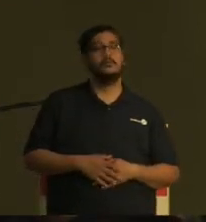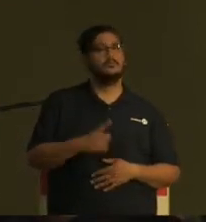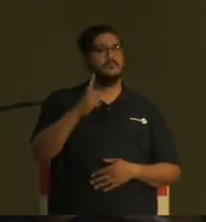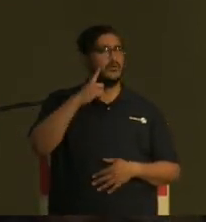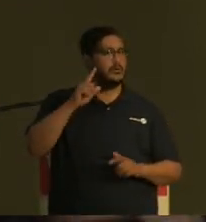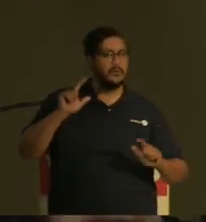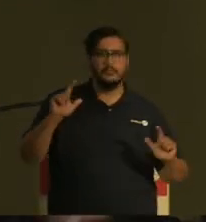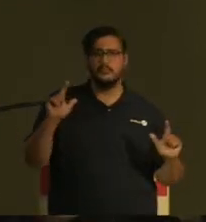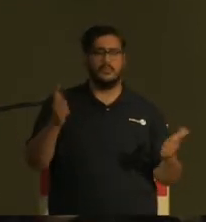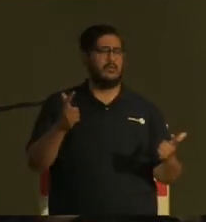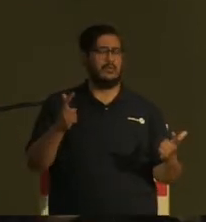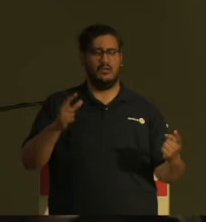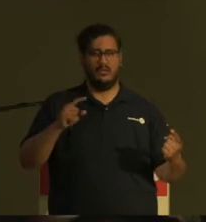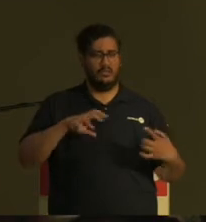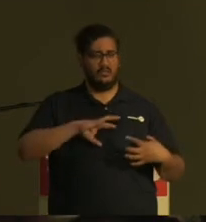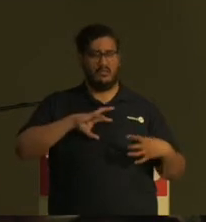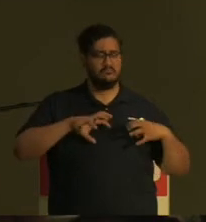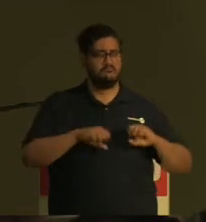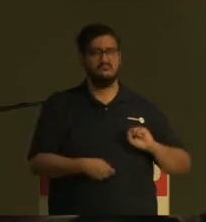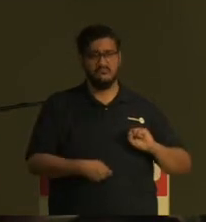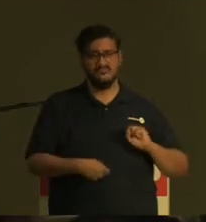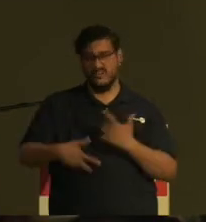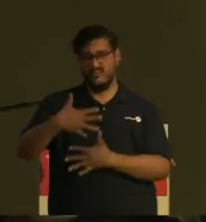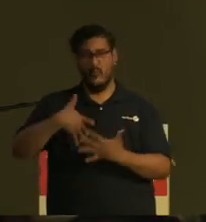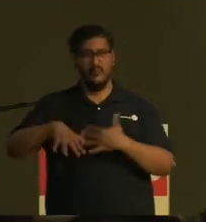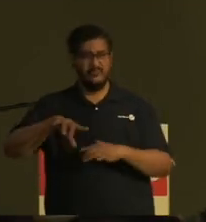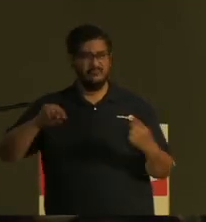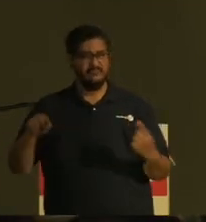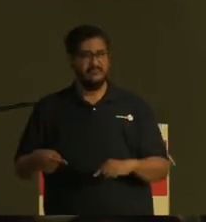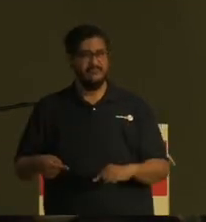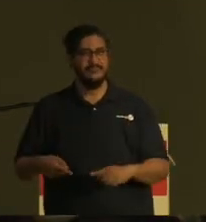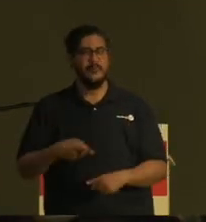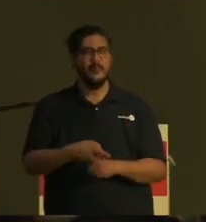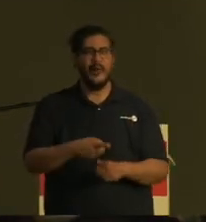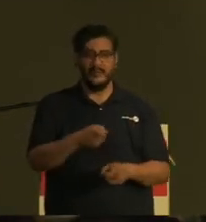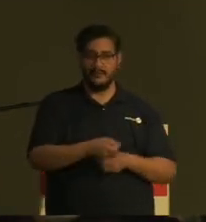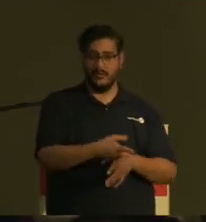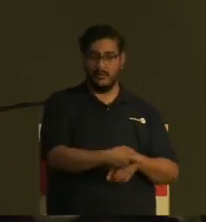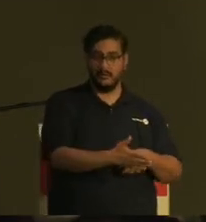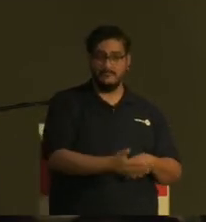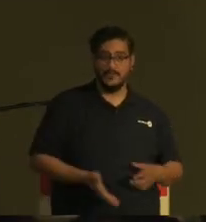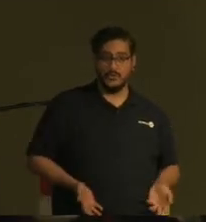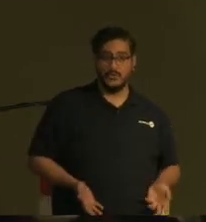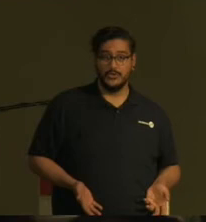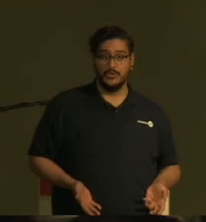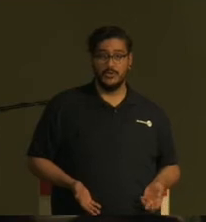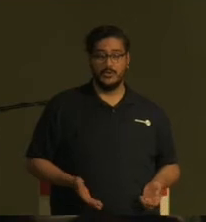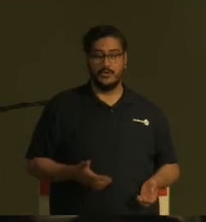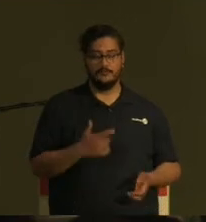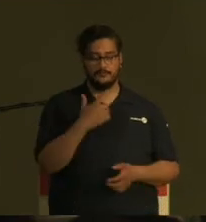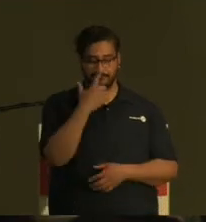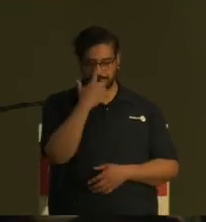un gran dolor, ¿no? Social, ¿no? Que causan las pestes, ¿no?